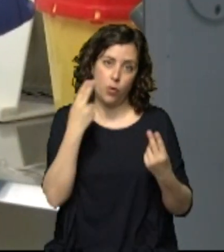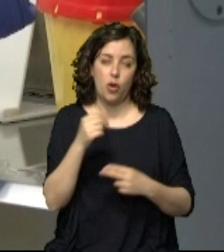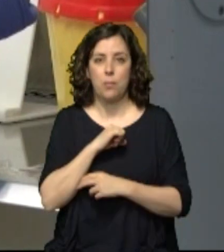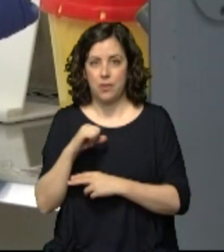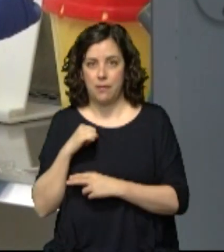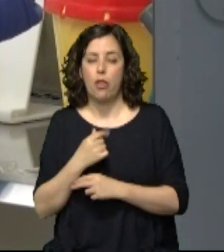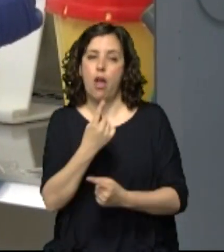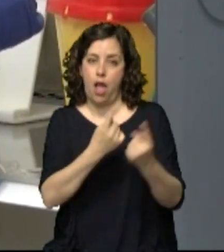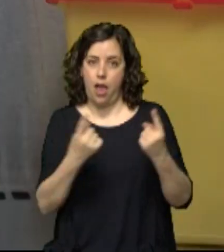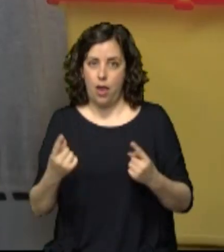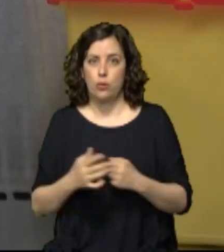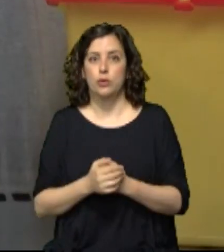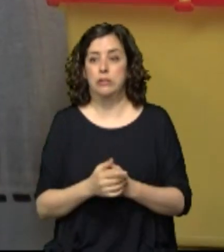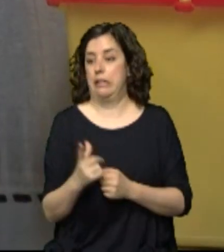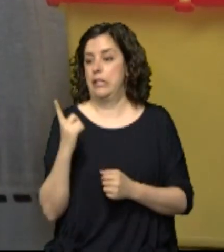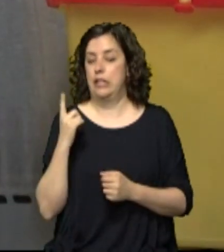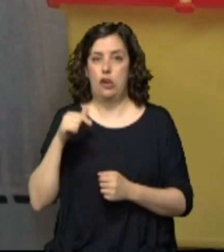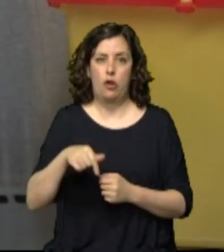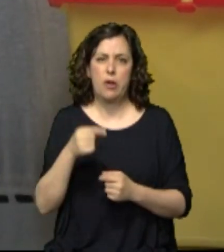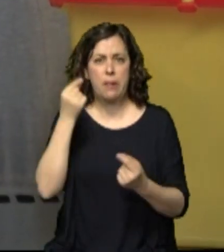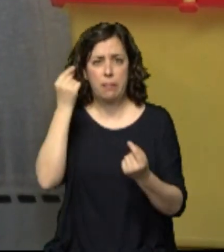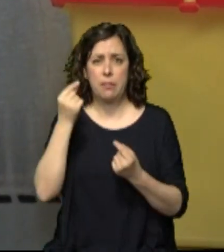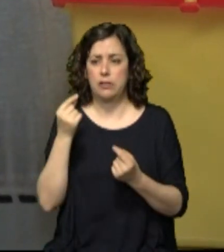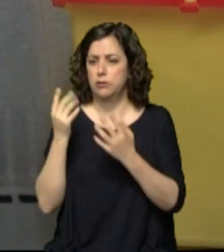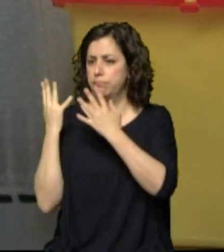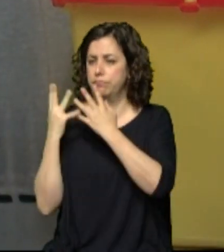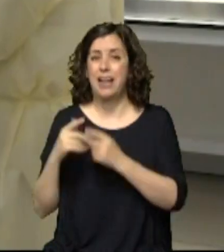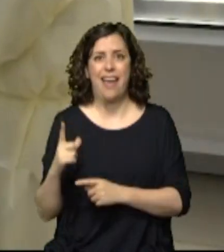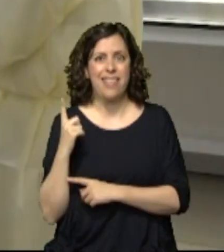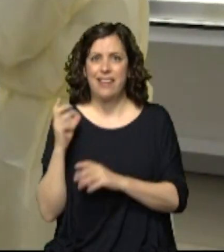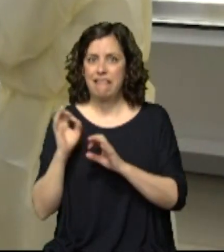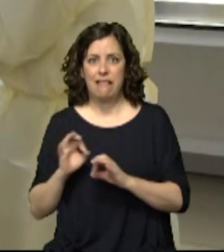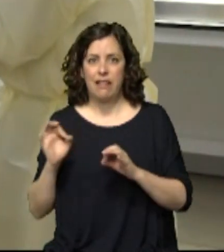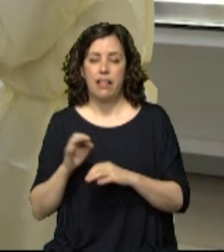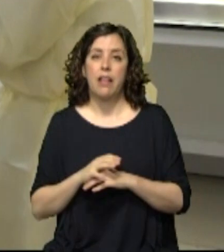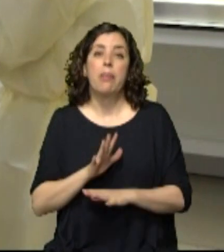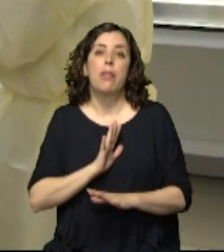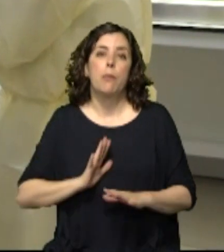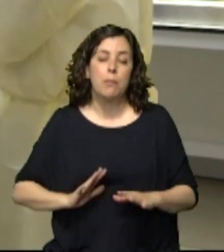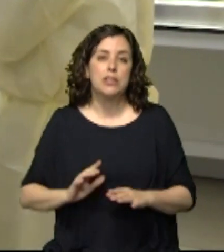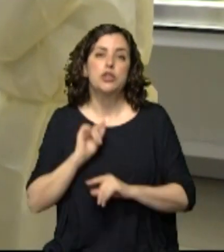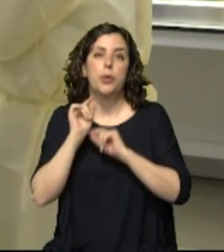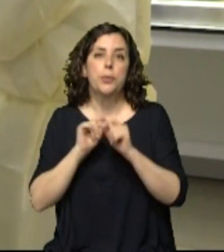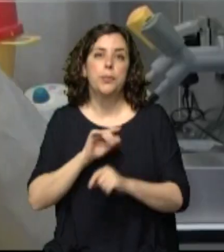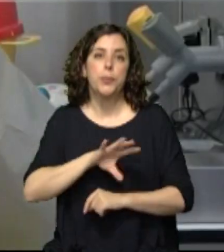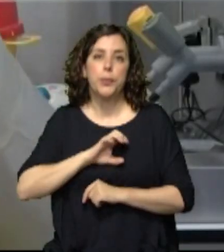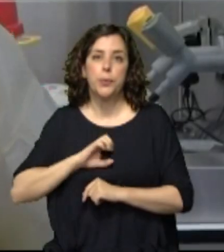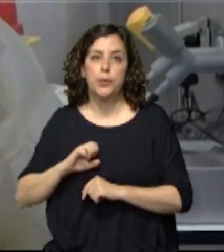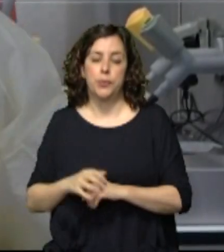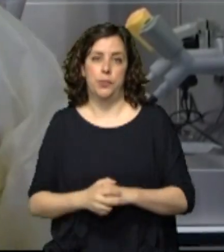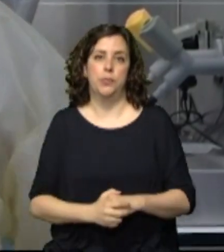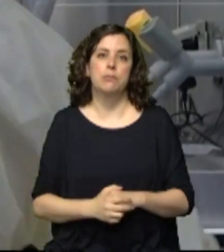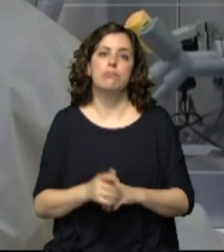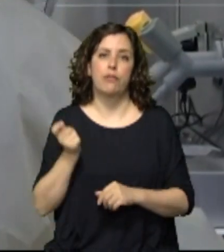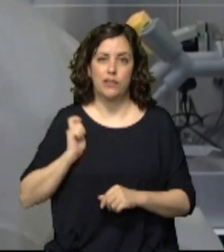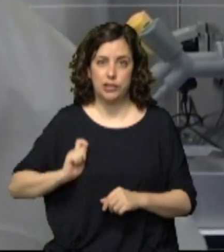llama la atención respecto al de ayer, en el que no se había contabilizado ninguno. Hasta el momento, el virus ha alcanzado a 865